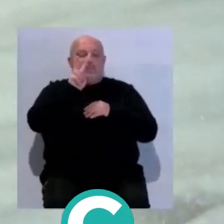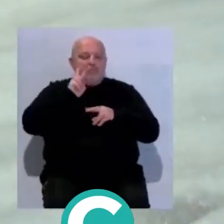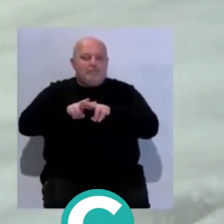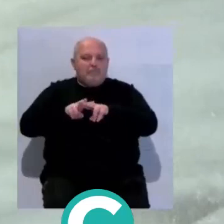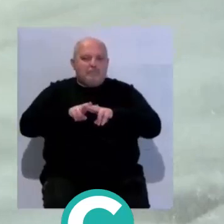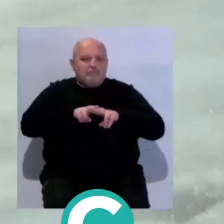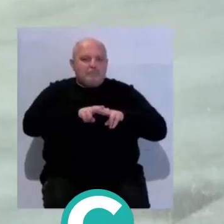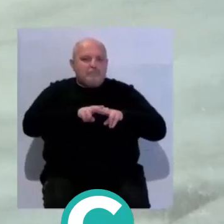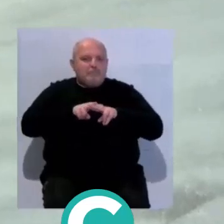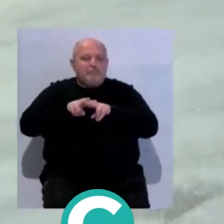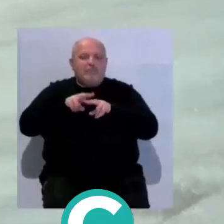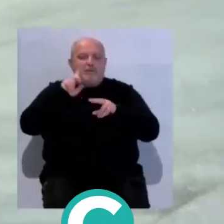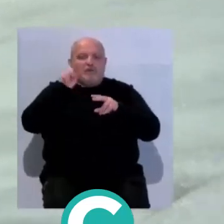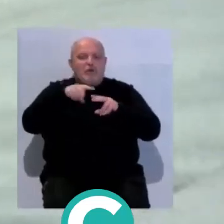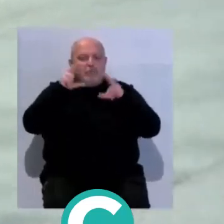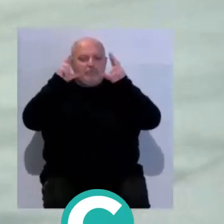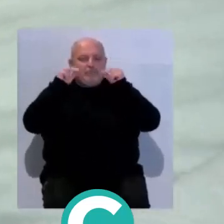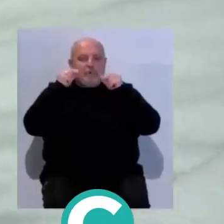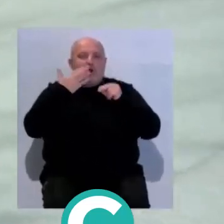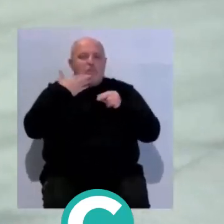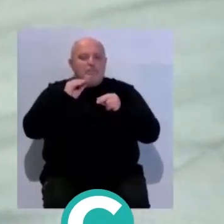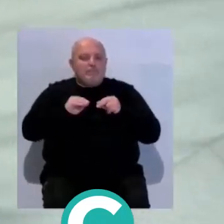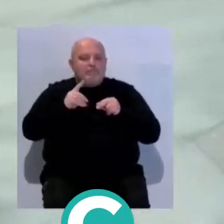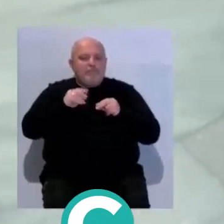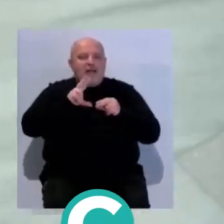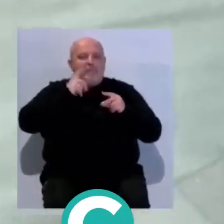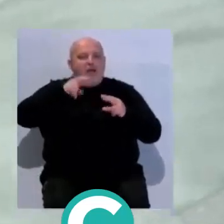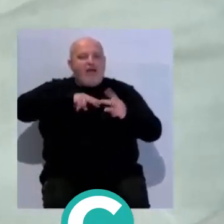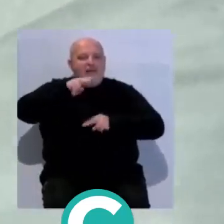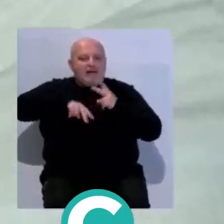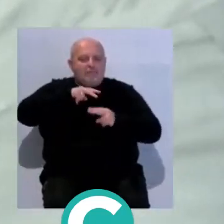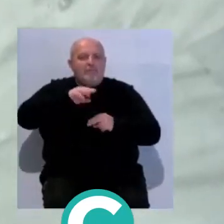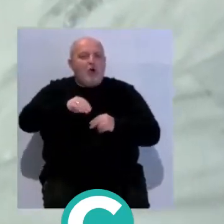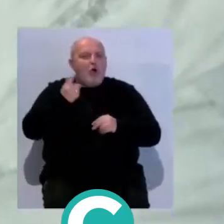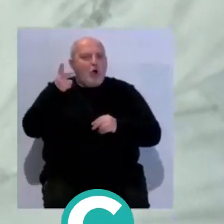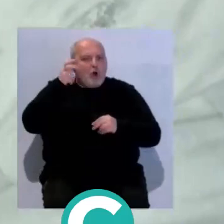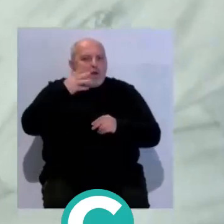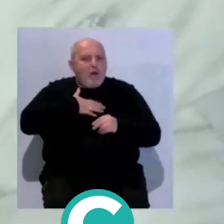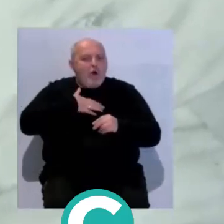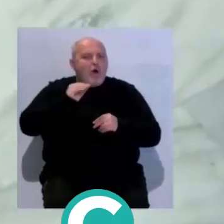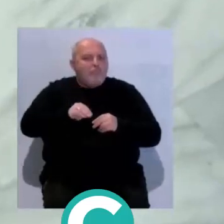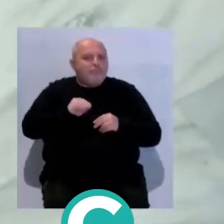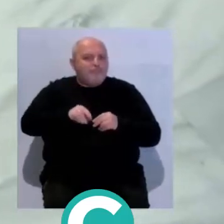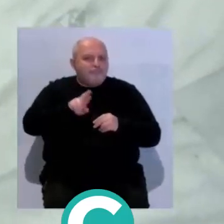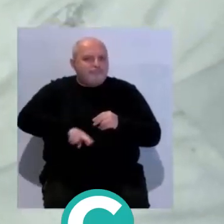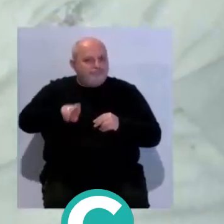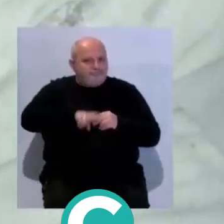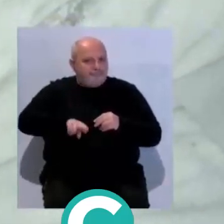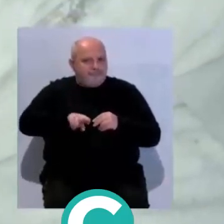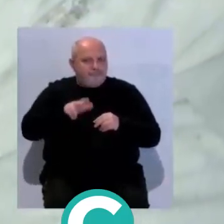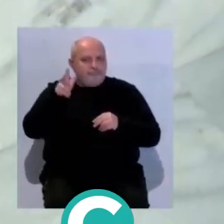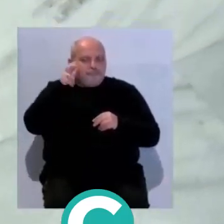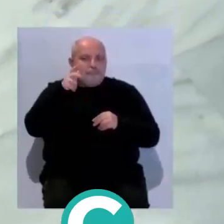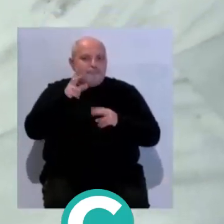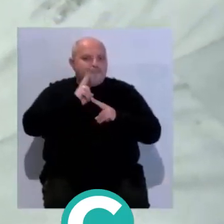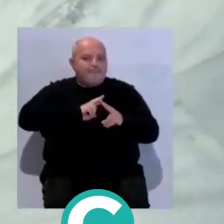que la persona se encuentra inconsciente. ¿Cómo haríamos eso? Primero le hablaríamos. Oiga, ¿me oye? Hola, oiga. ¿Vale? La persona en